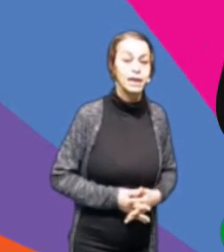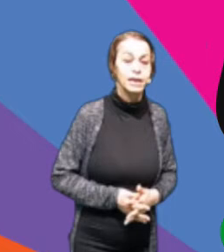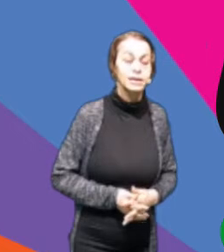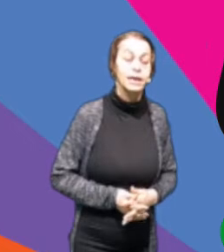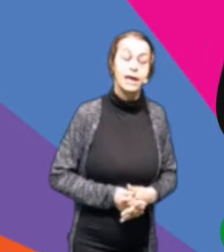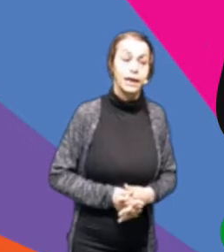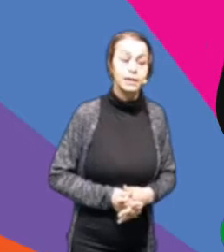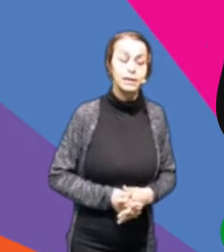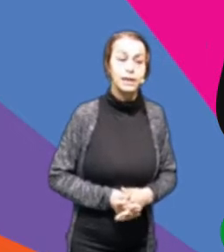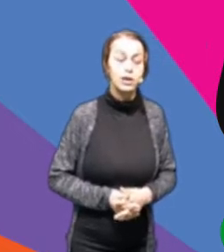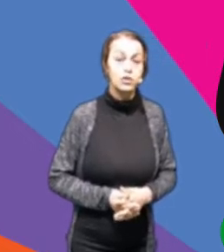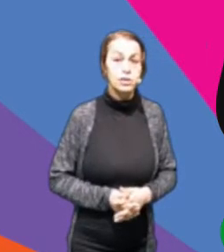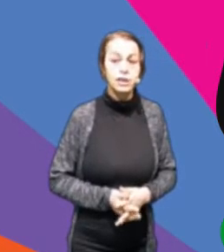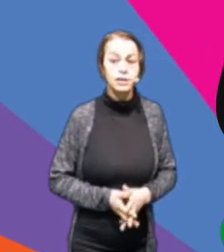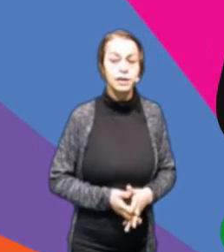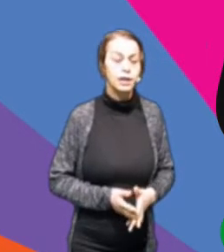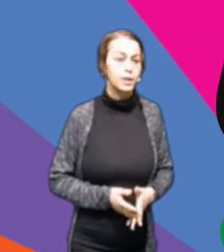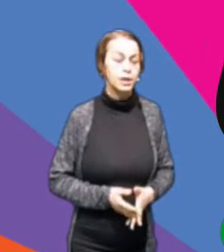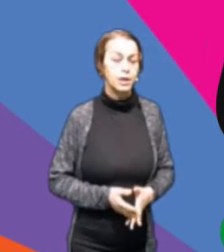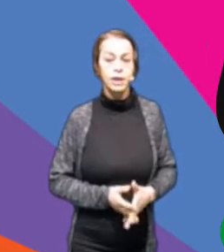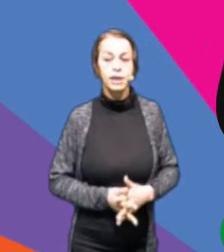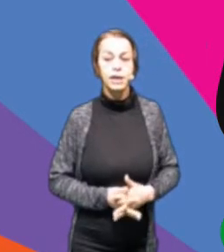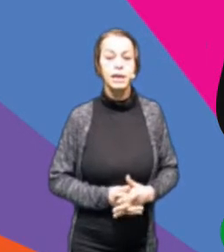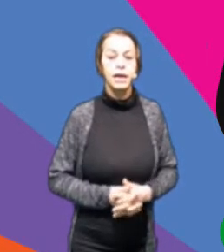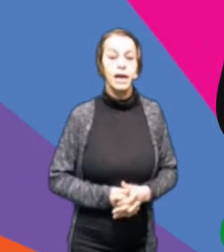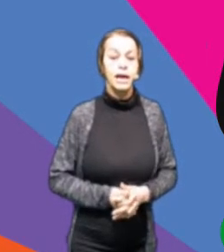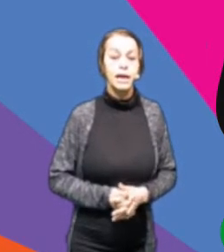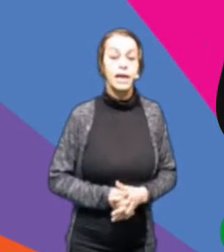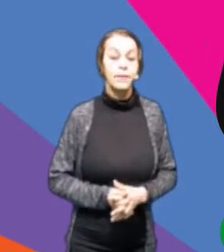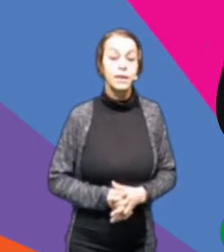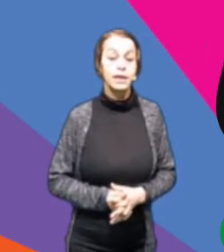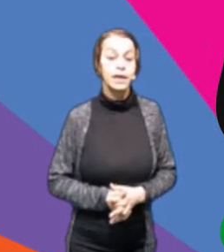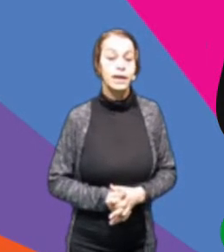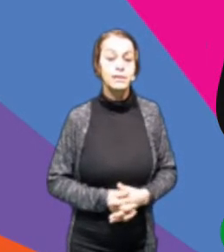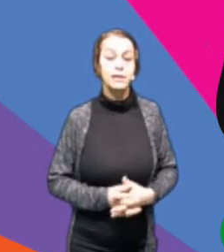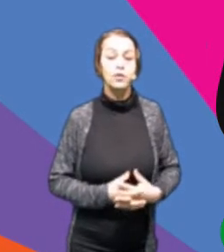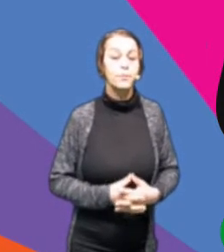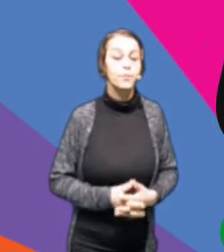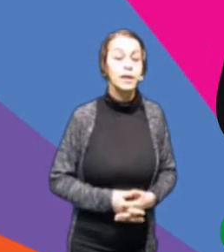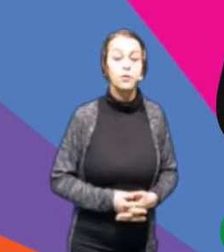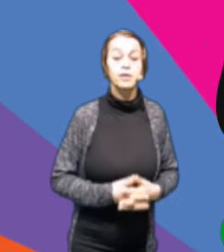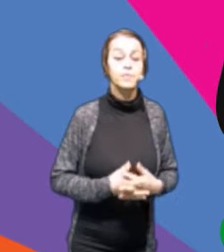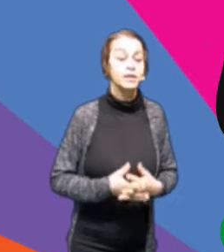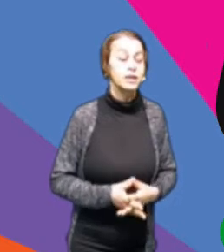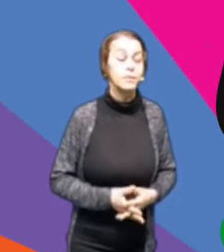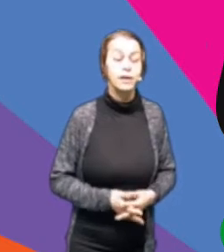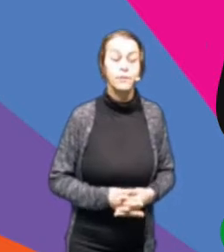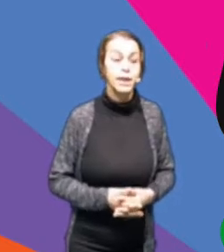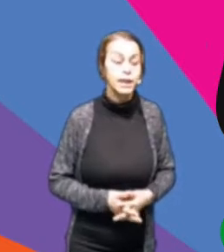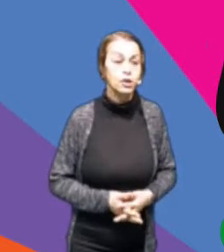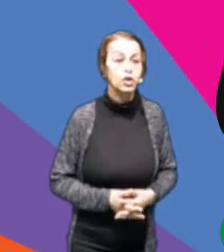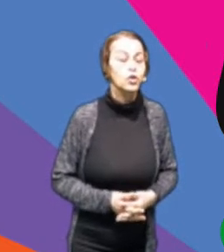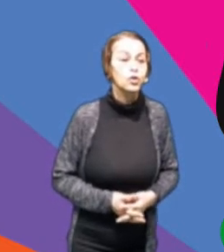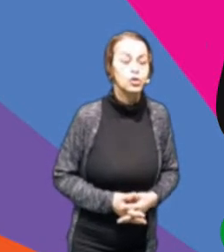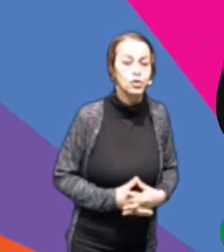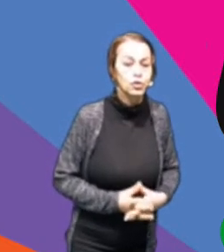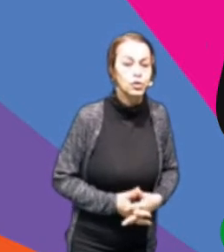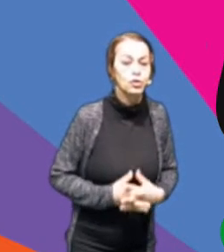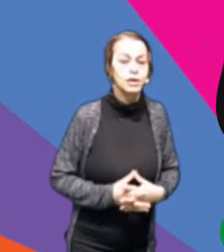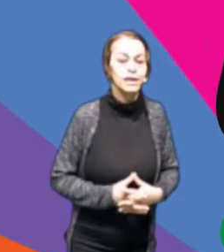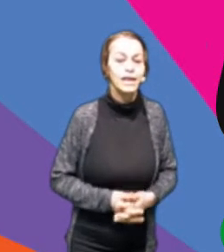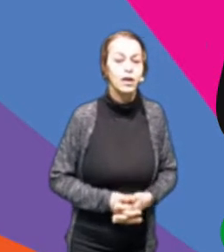aldeas, gente inocente que ha perdido vida, las vidas, las casas, los empleos, perspectiva de vida,